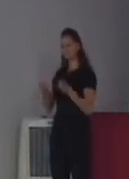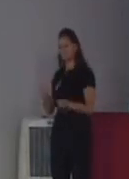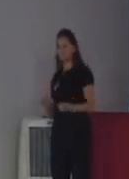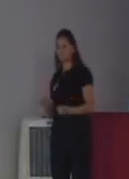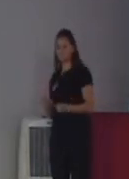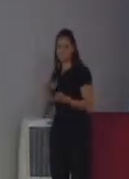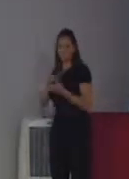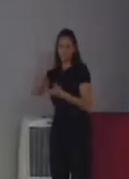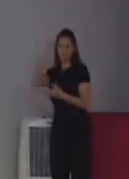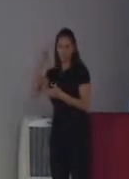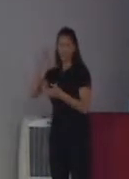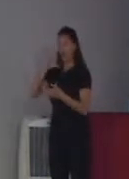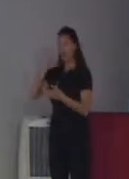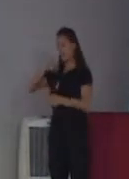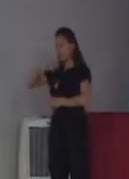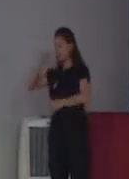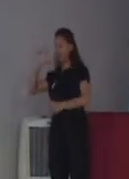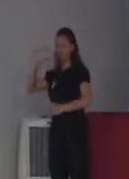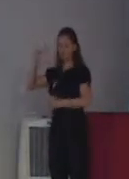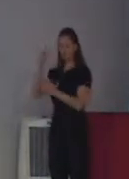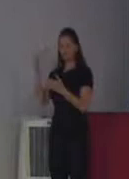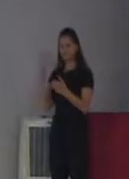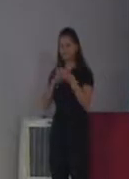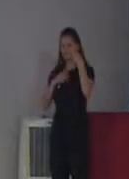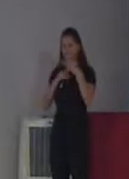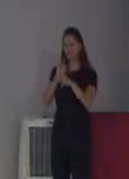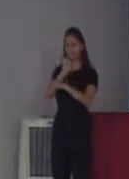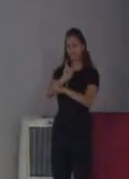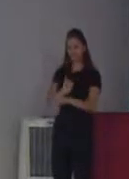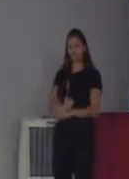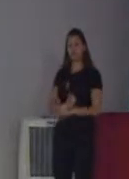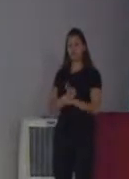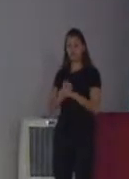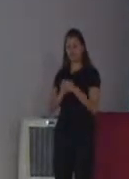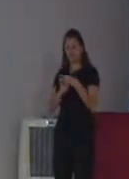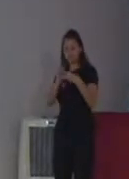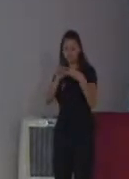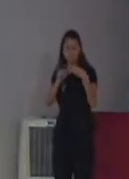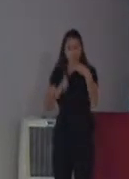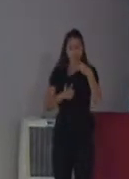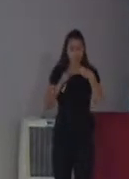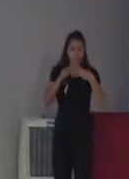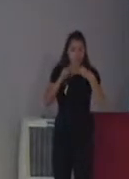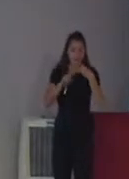fue? ¿Qué? ¿Ustedes qué creen? ¿Qué sería? ¿Qué? Fueron instituciones que todavía existen.